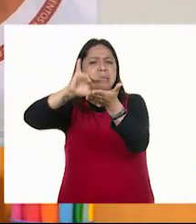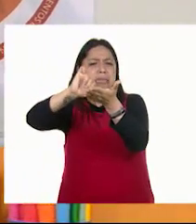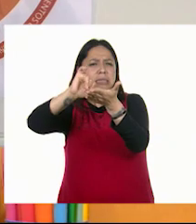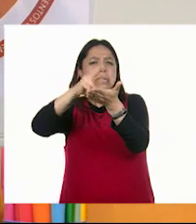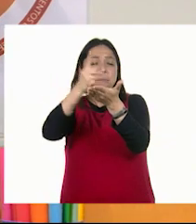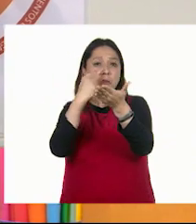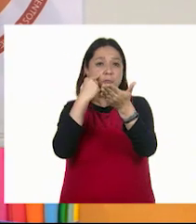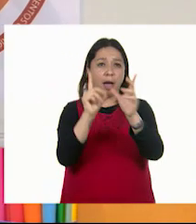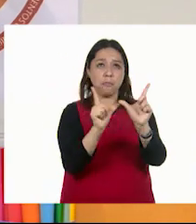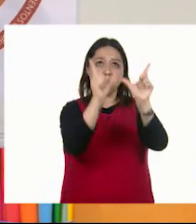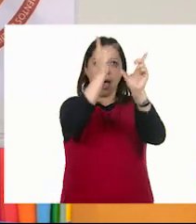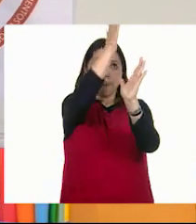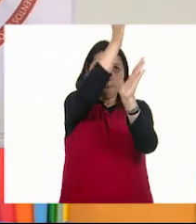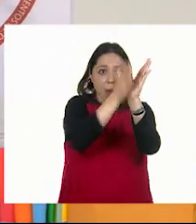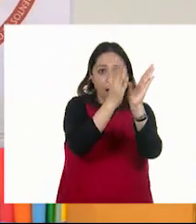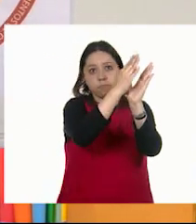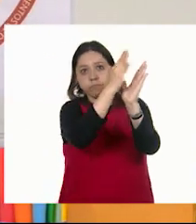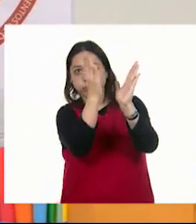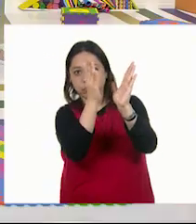lado. ¡Excelente!